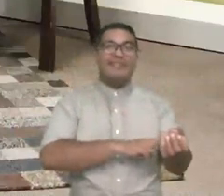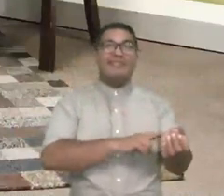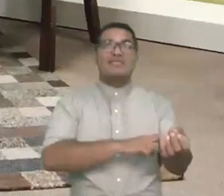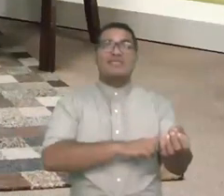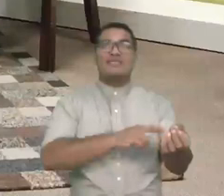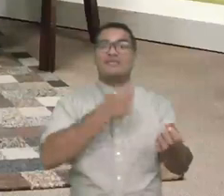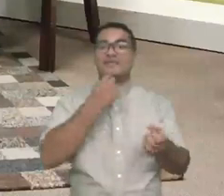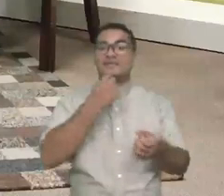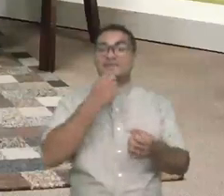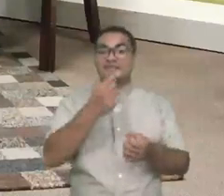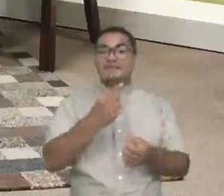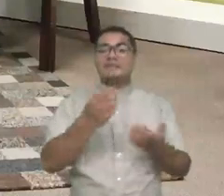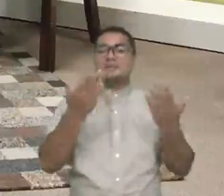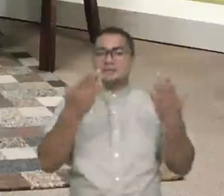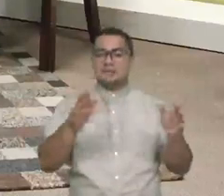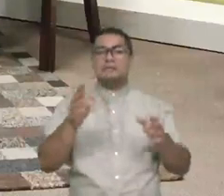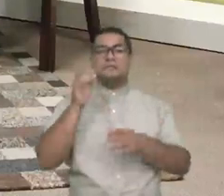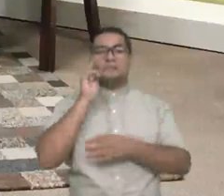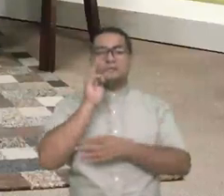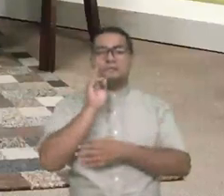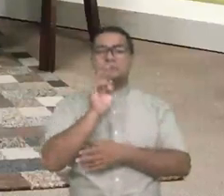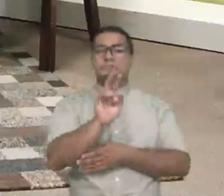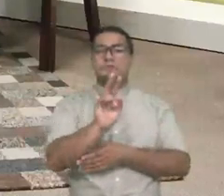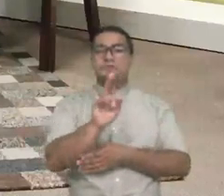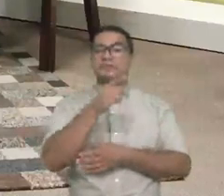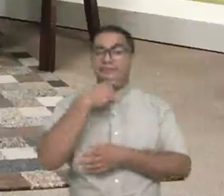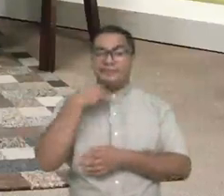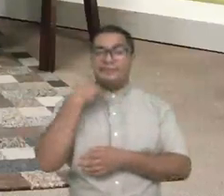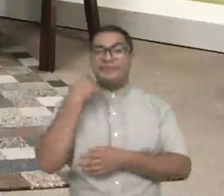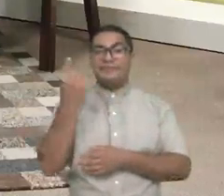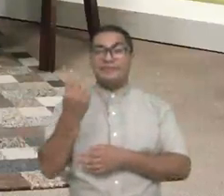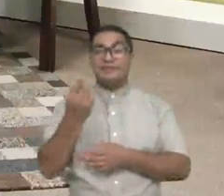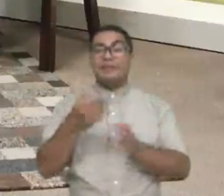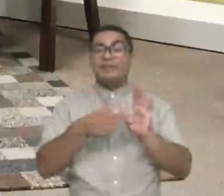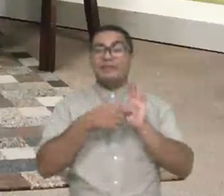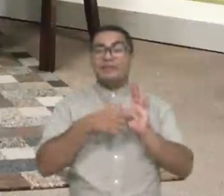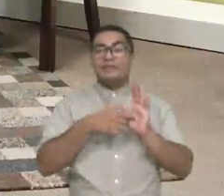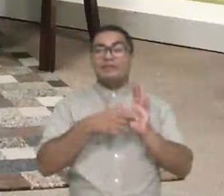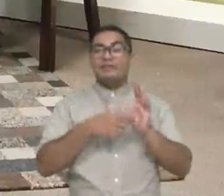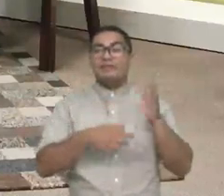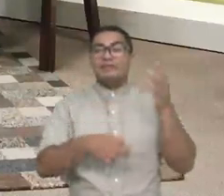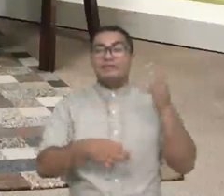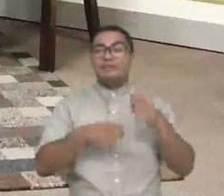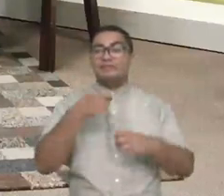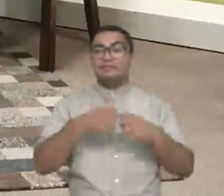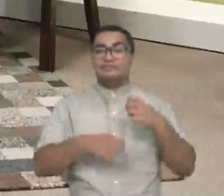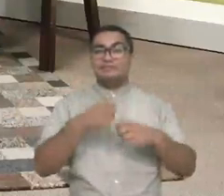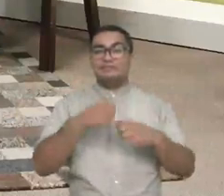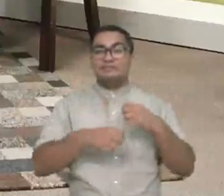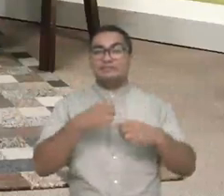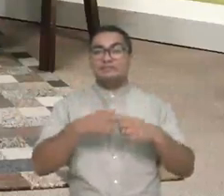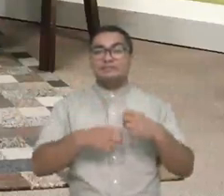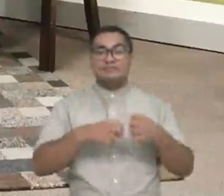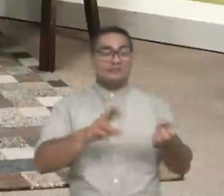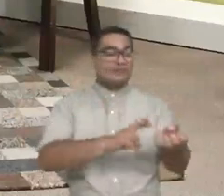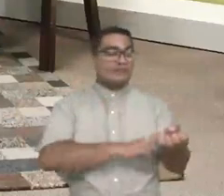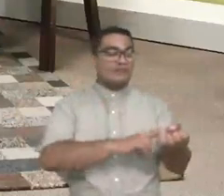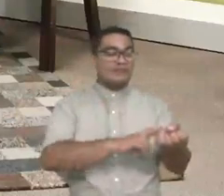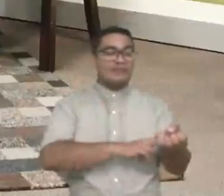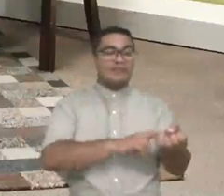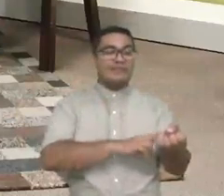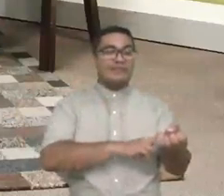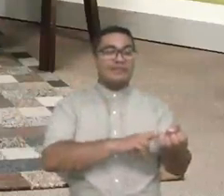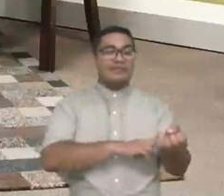visto, ¿verdad?, comprobado científicamente que uno de los factores que influye en la evolución de la enfermedad de la diabetes,